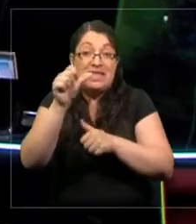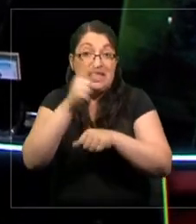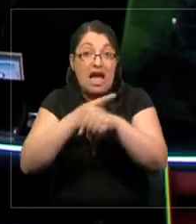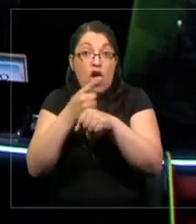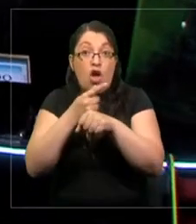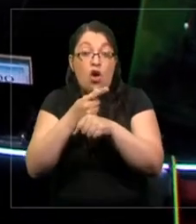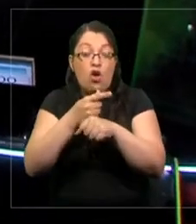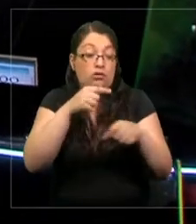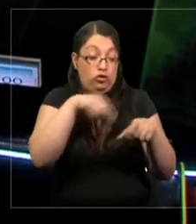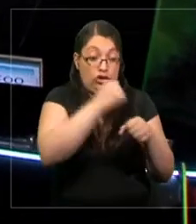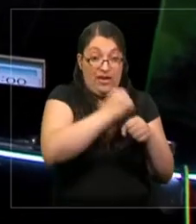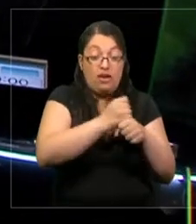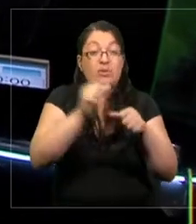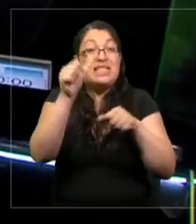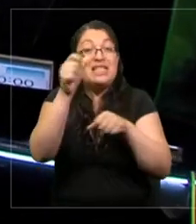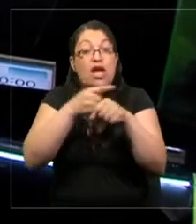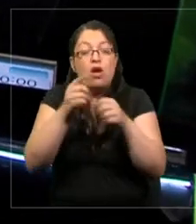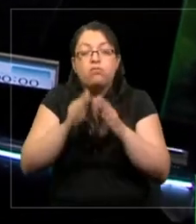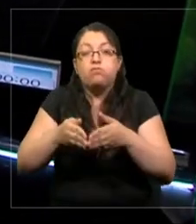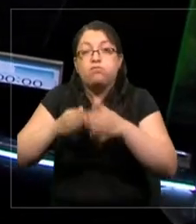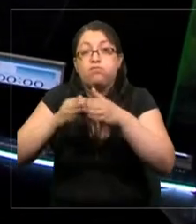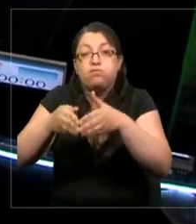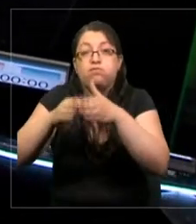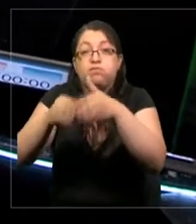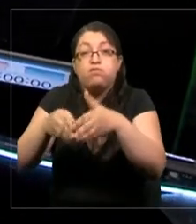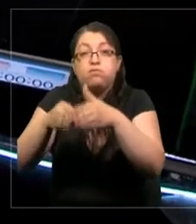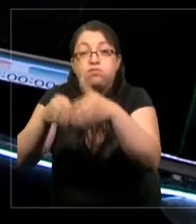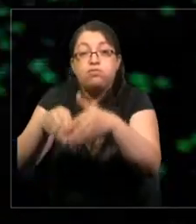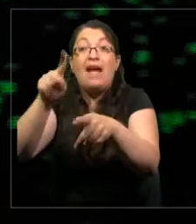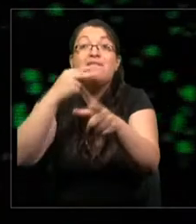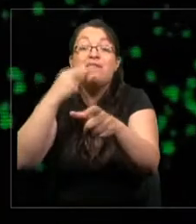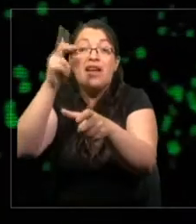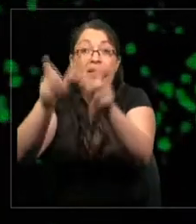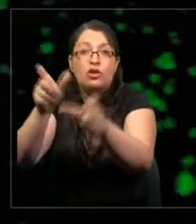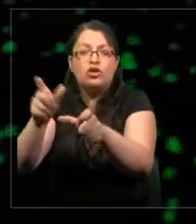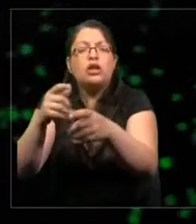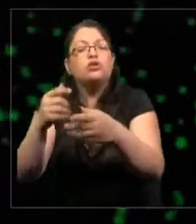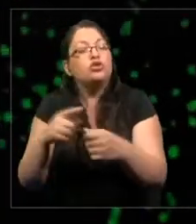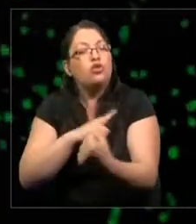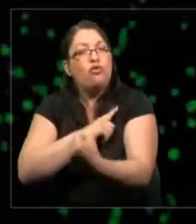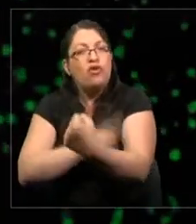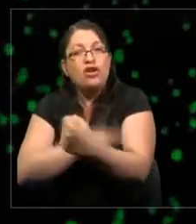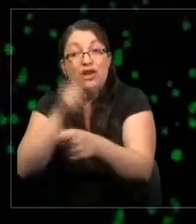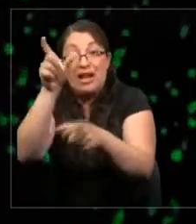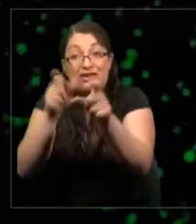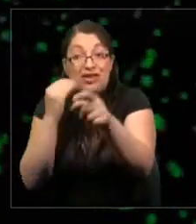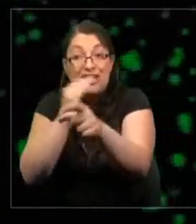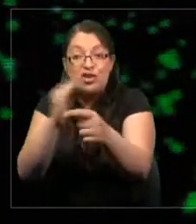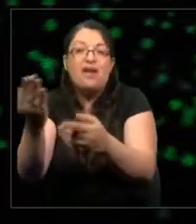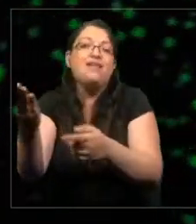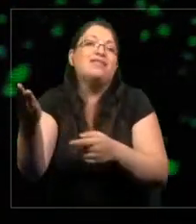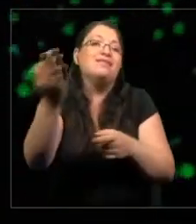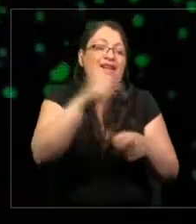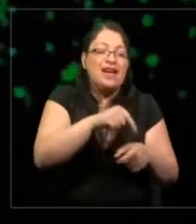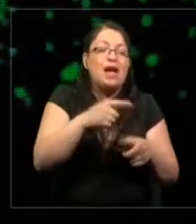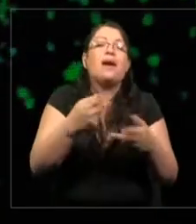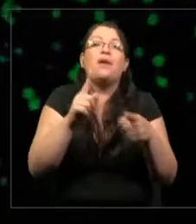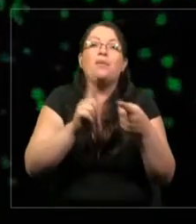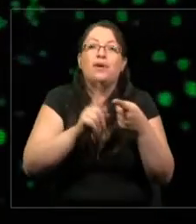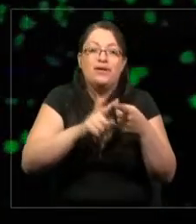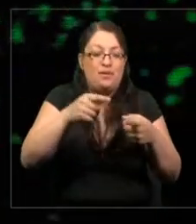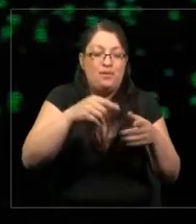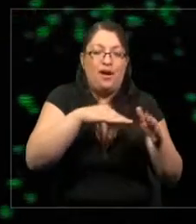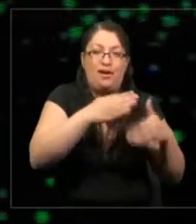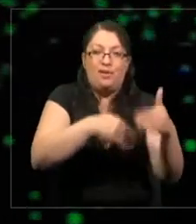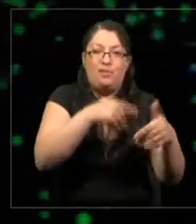estamos trabajando hicimos el esfuerzo de llevar a los chicos de ahí y a otras personas para que pudiesen participar de este proceso y lo que